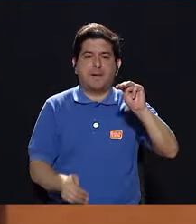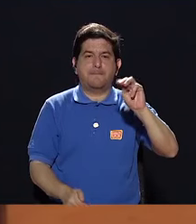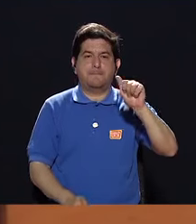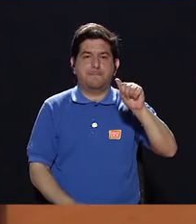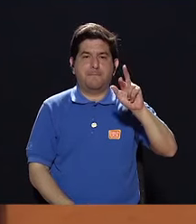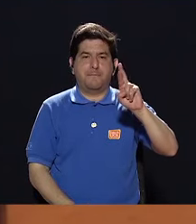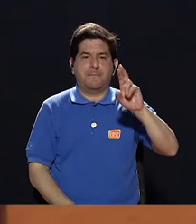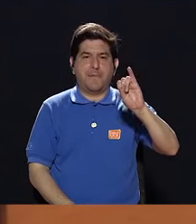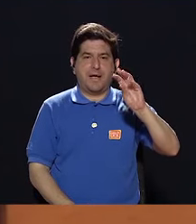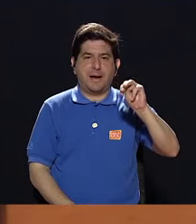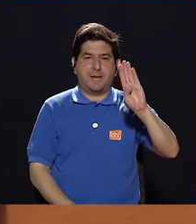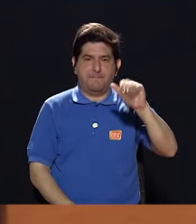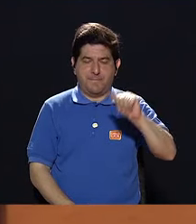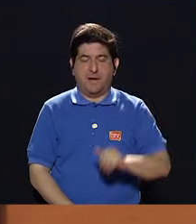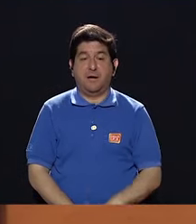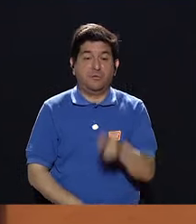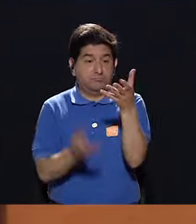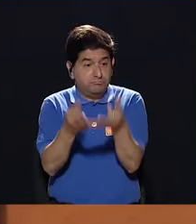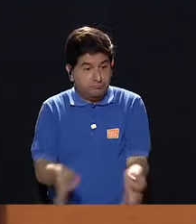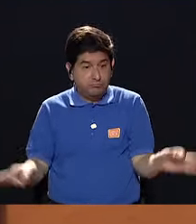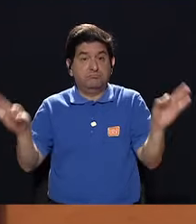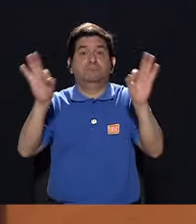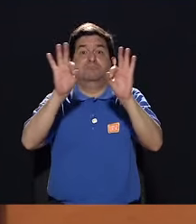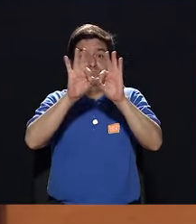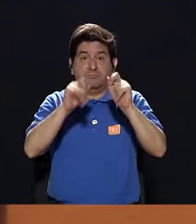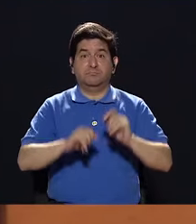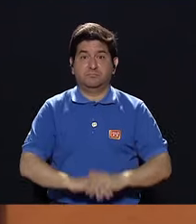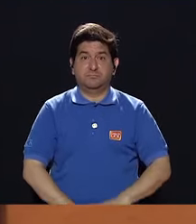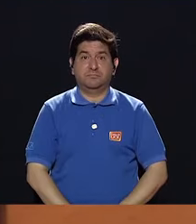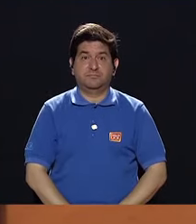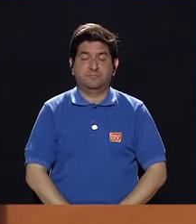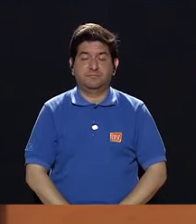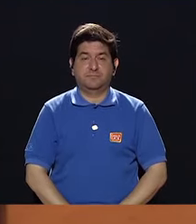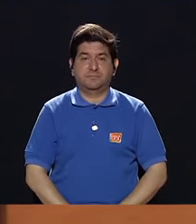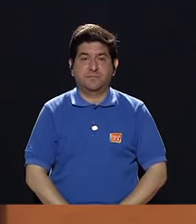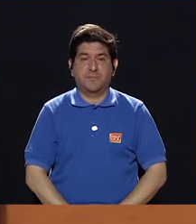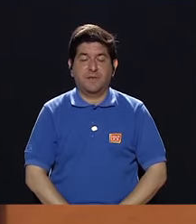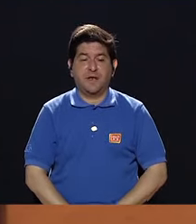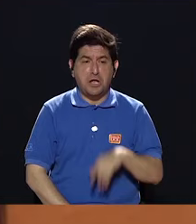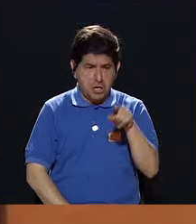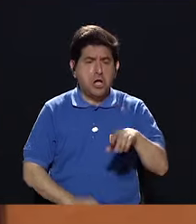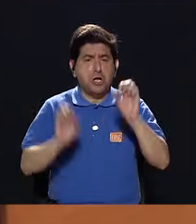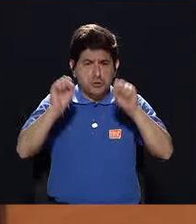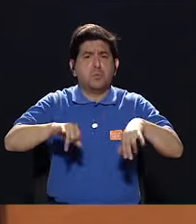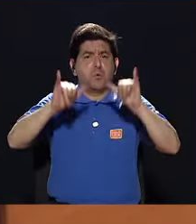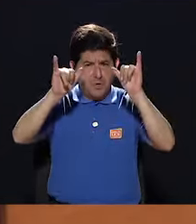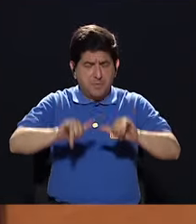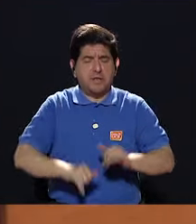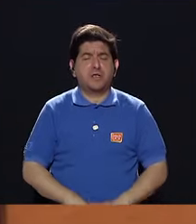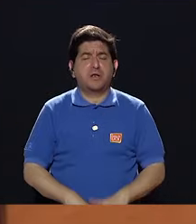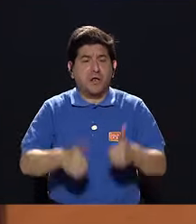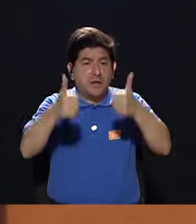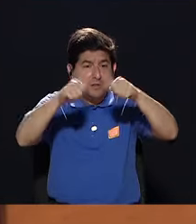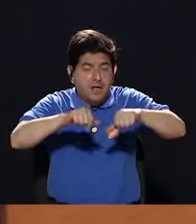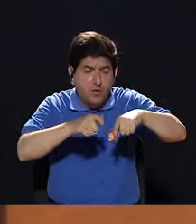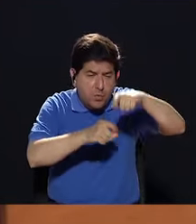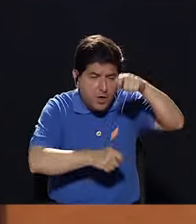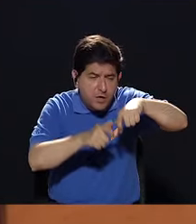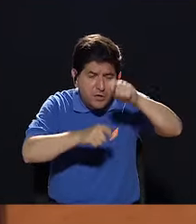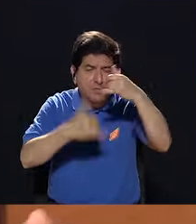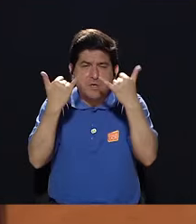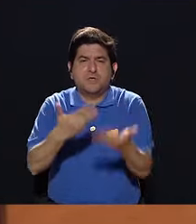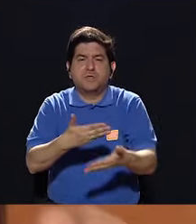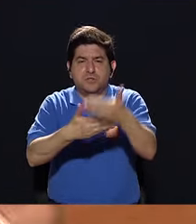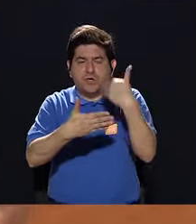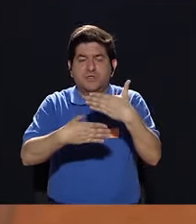Marimba, es sumamente importante y es sostenible de acuerdo a las mediciones que